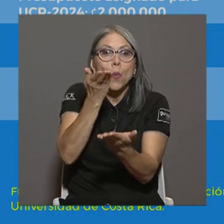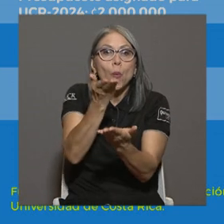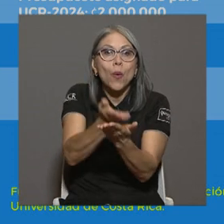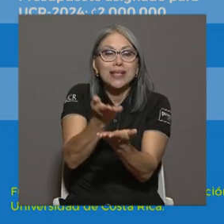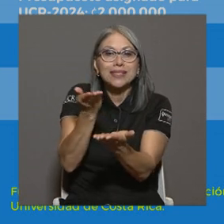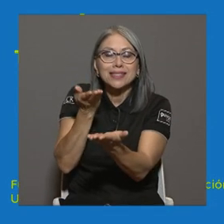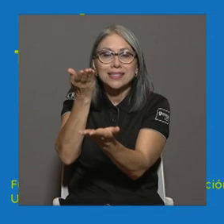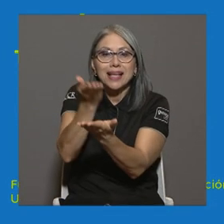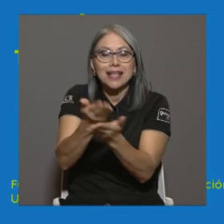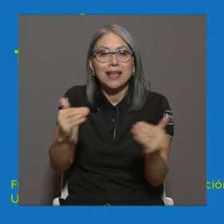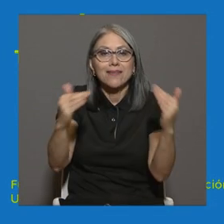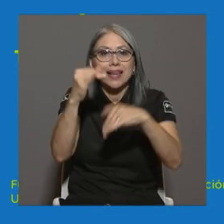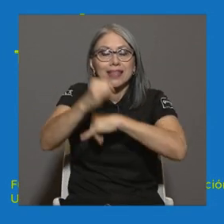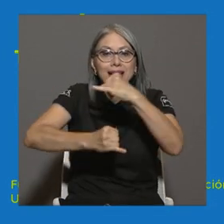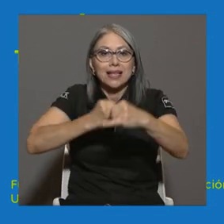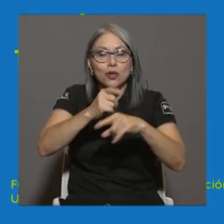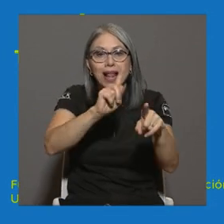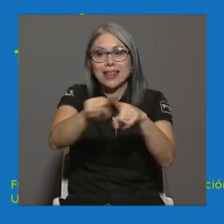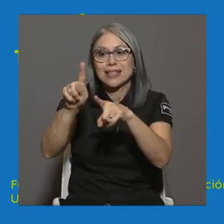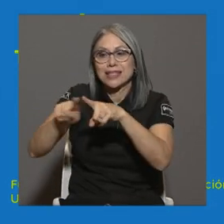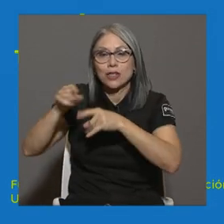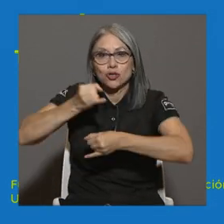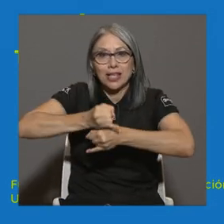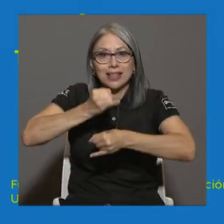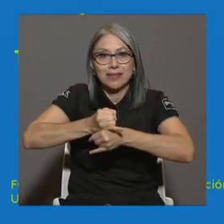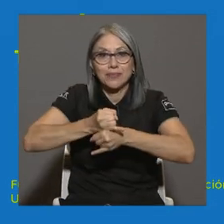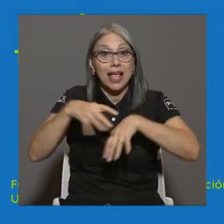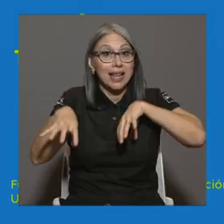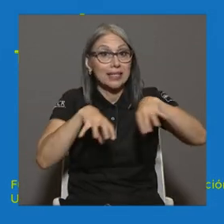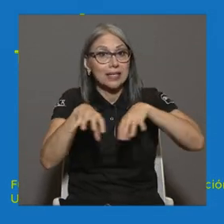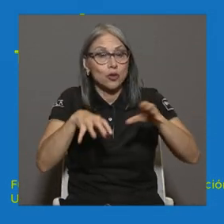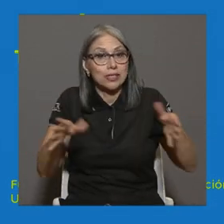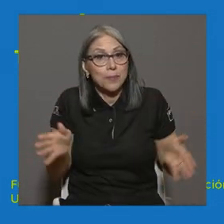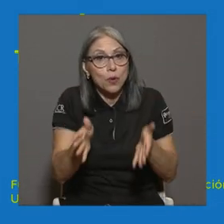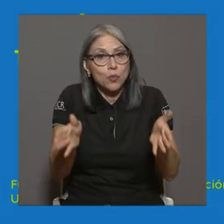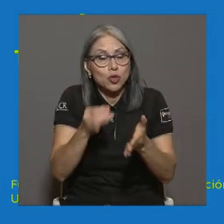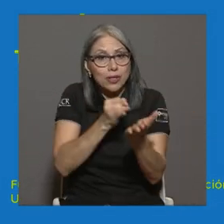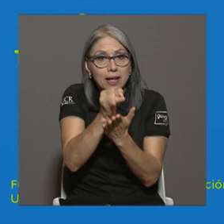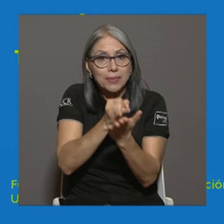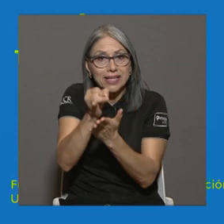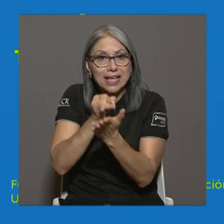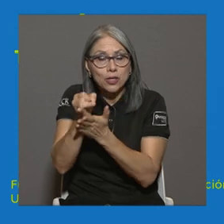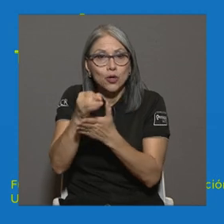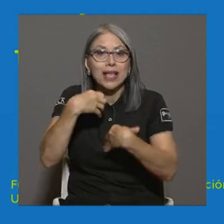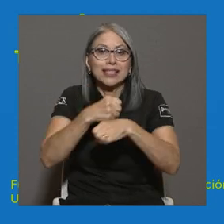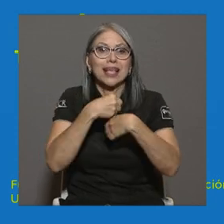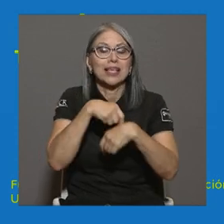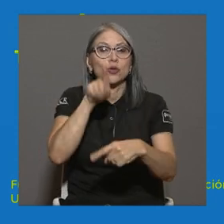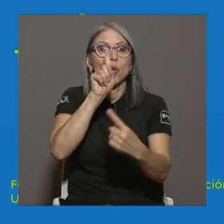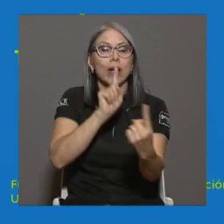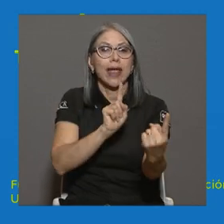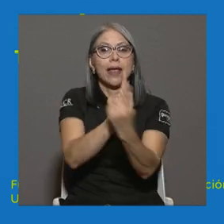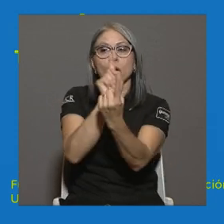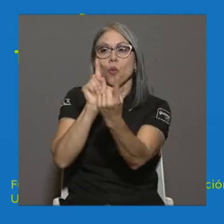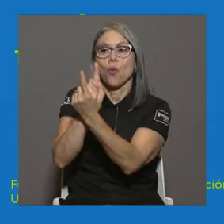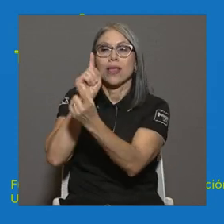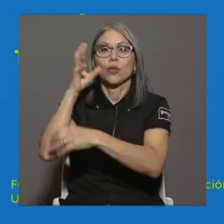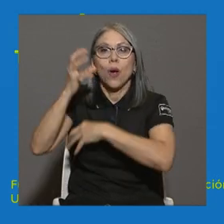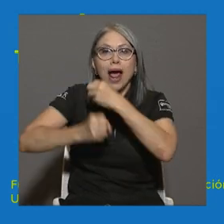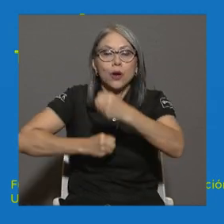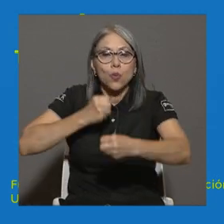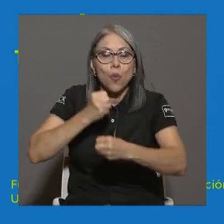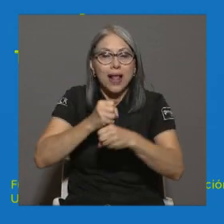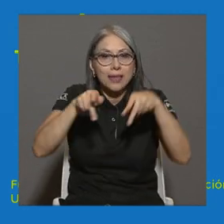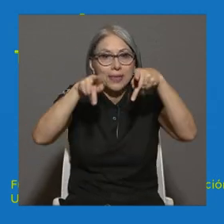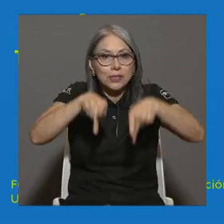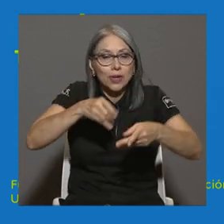internacional. Dentro de las acciones de promoción de la investigación, se llevó a cabo el encuentro anual de personas